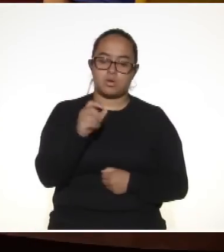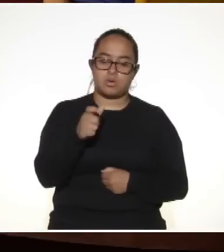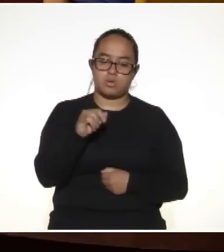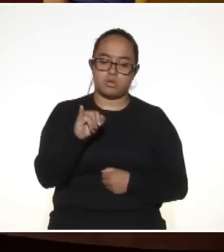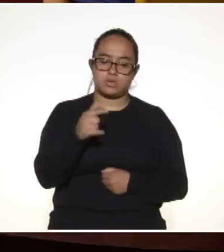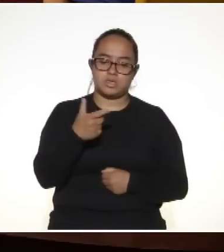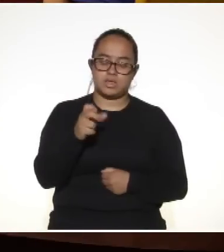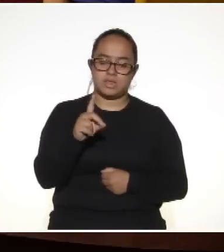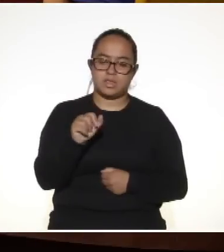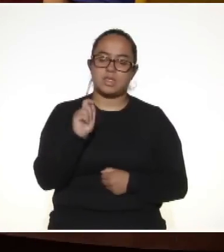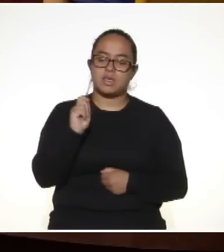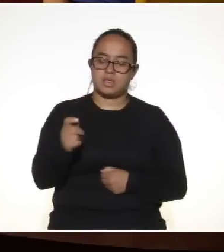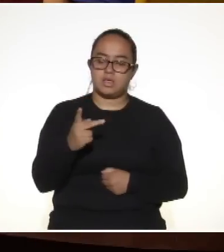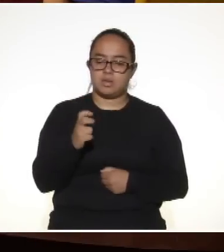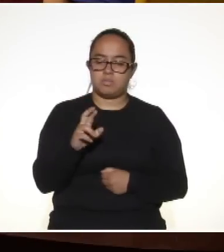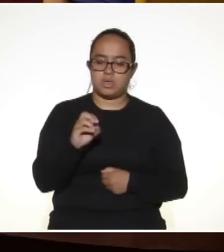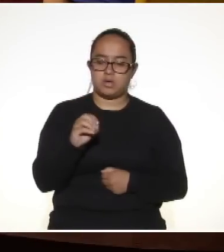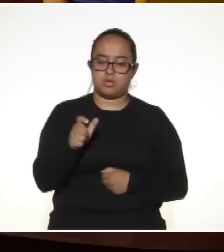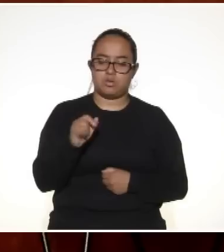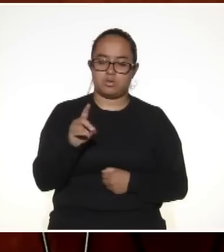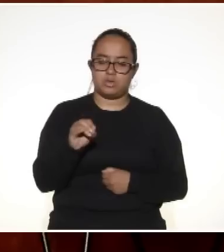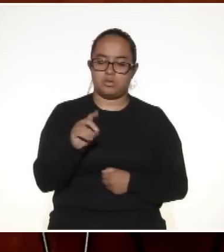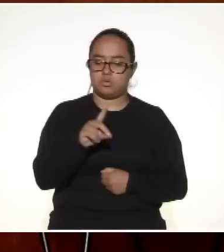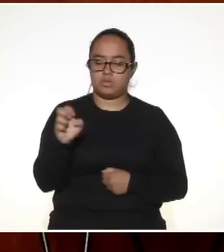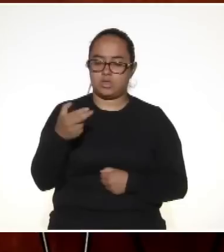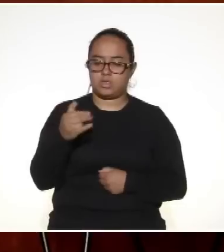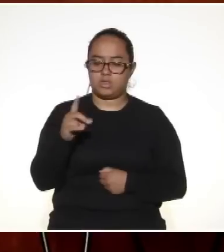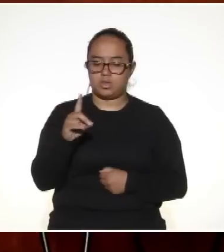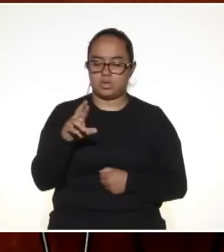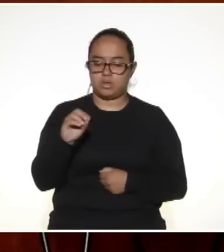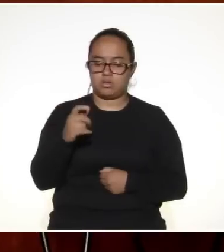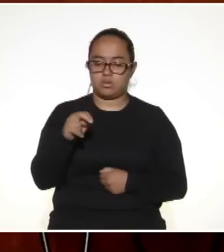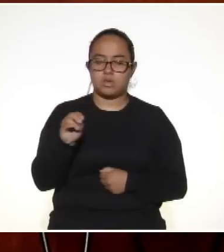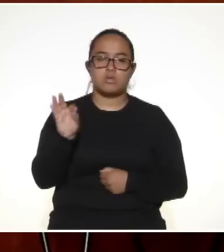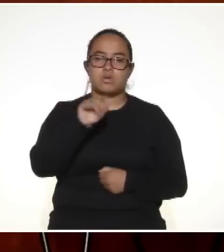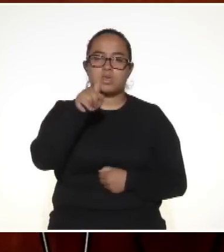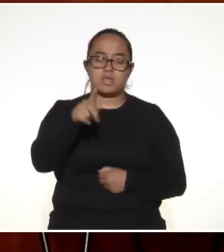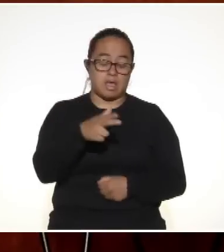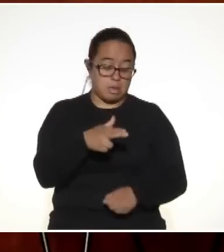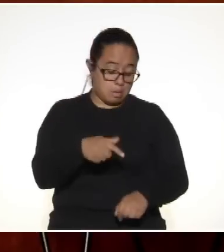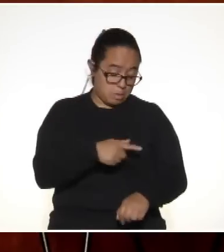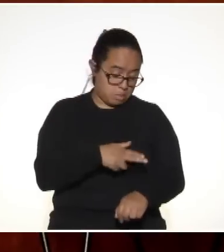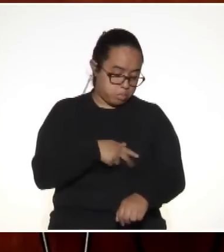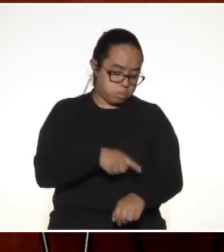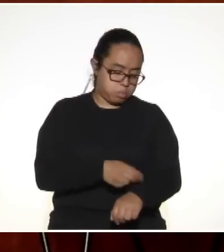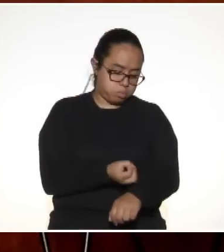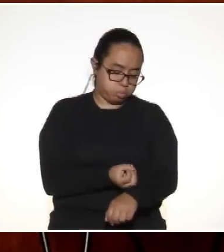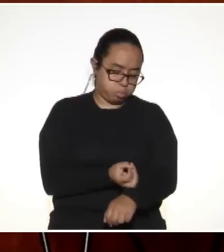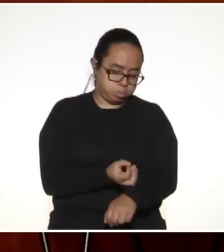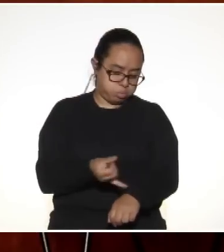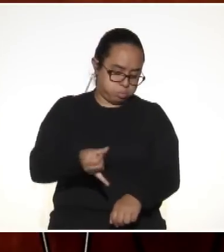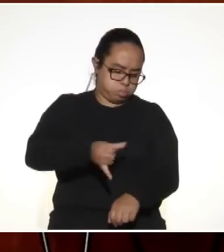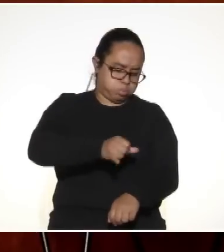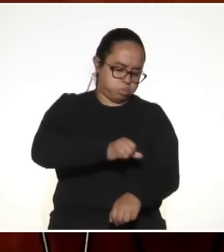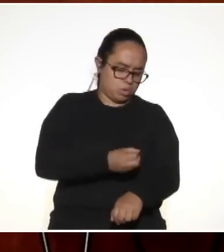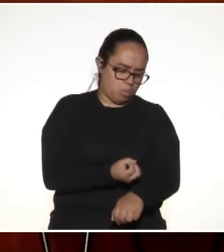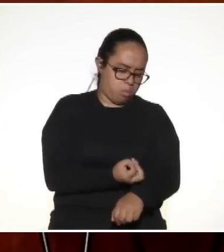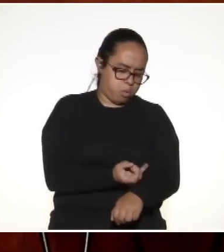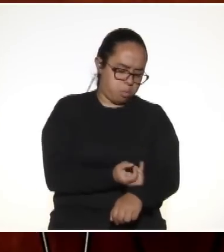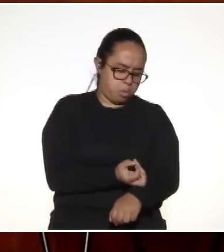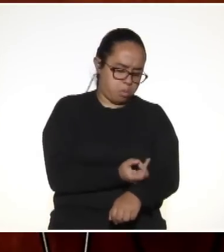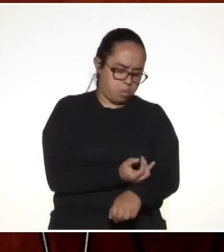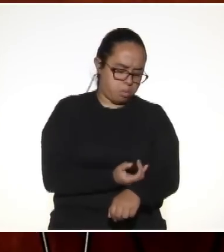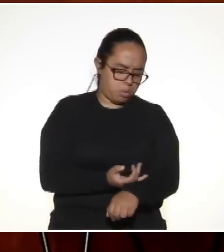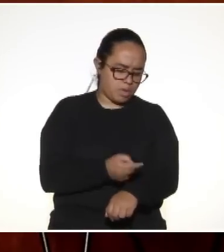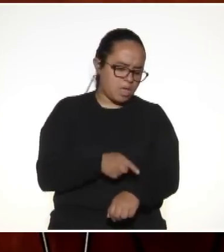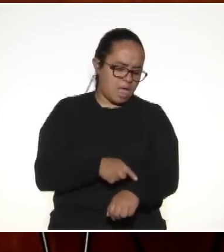de hidrógeno. Entonces, en una herida, si tú colocas esta sustancia, va a empezar a burbujear efectivamente y creemos que con eso